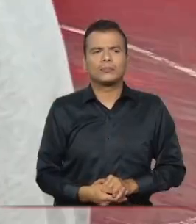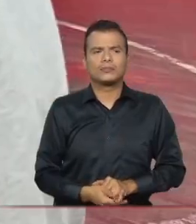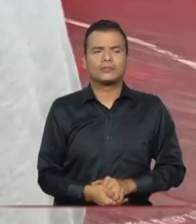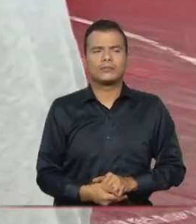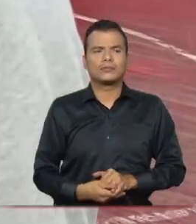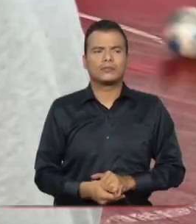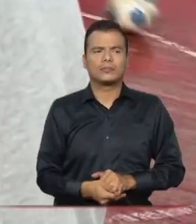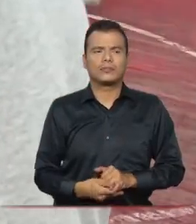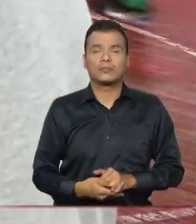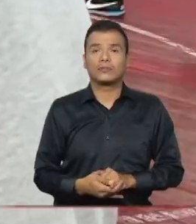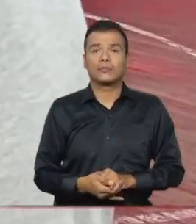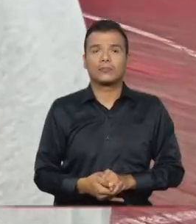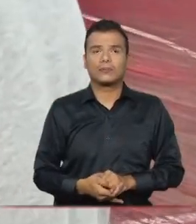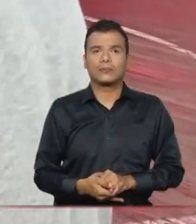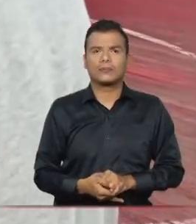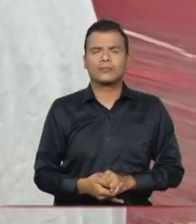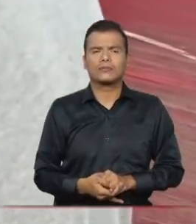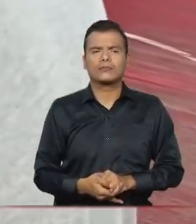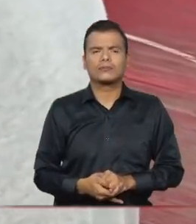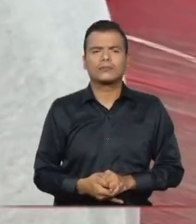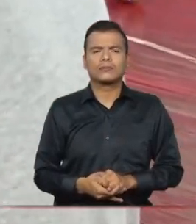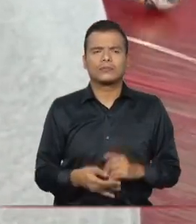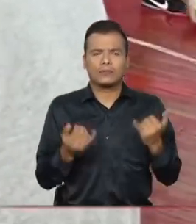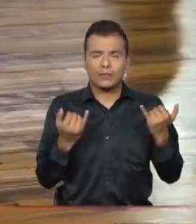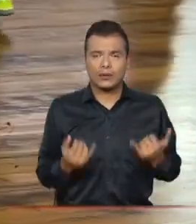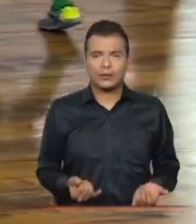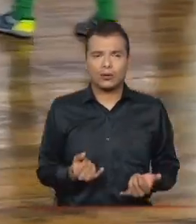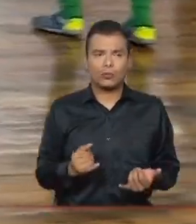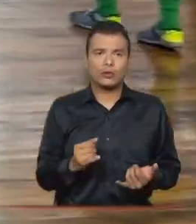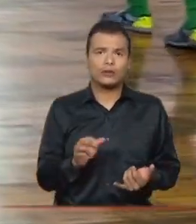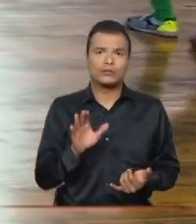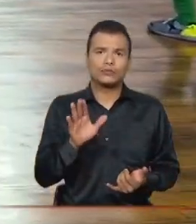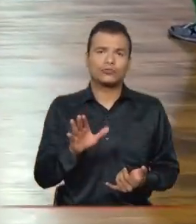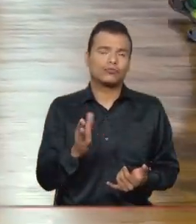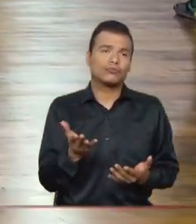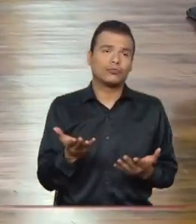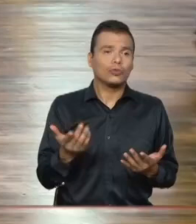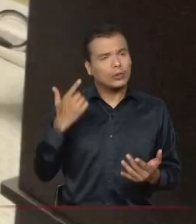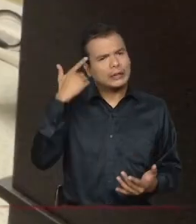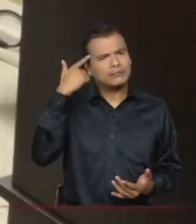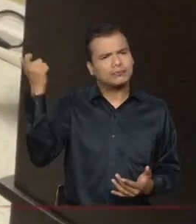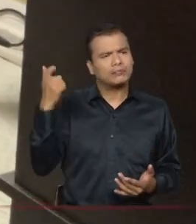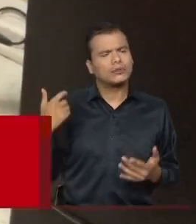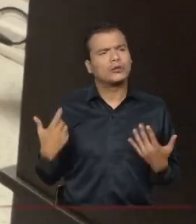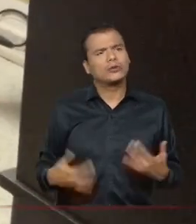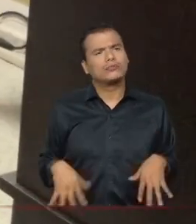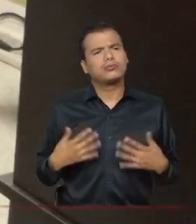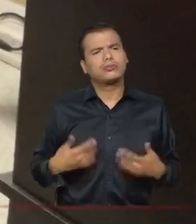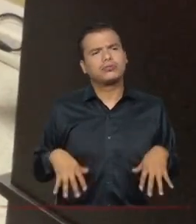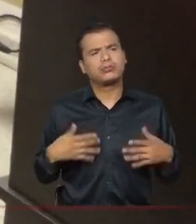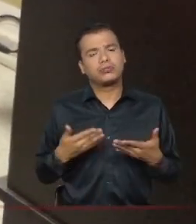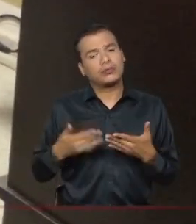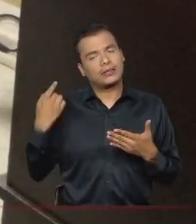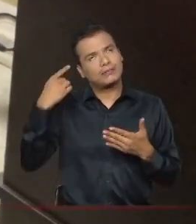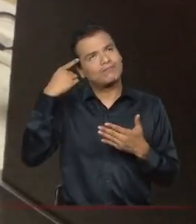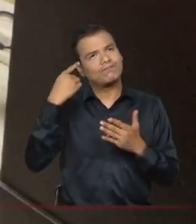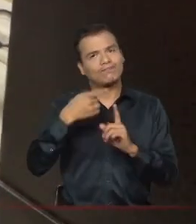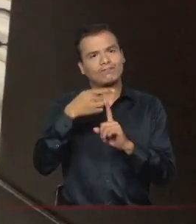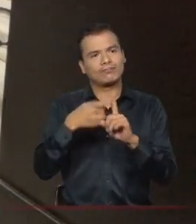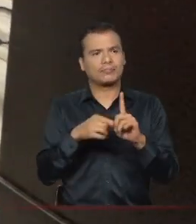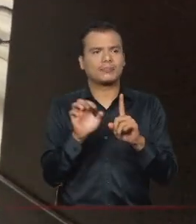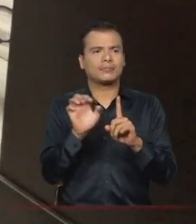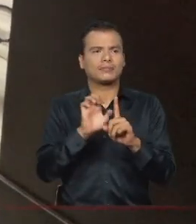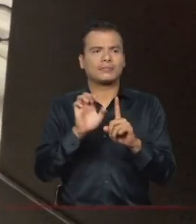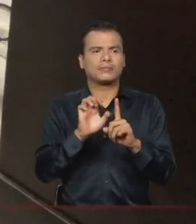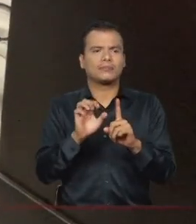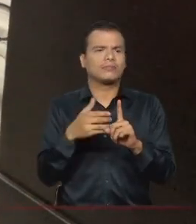Este que tenemos en este momento es un reto que nos lo pusimos desde enero, de